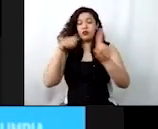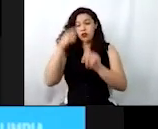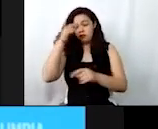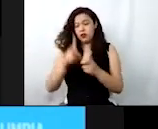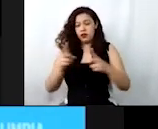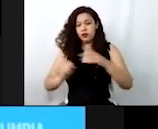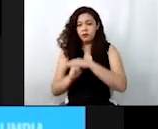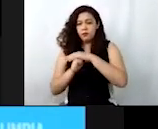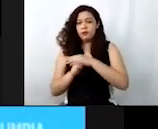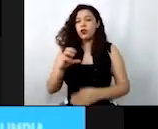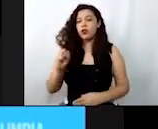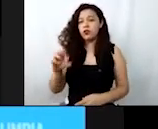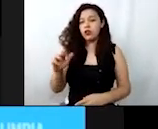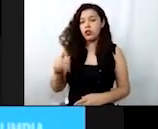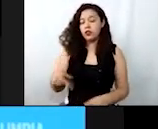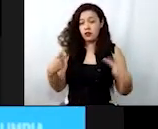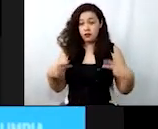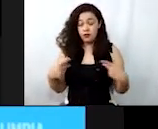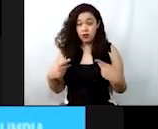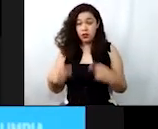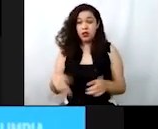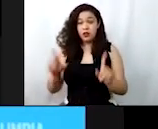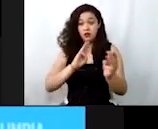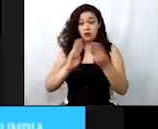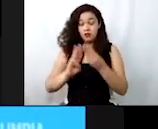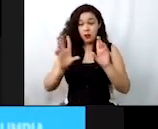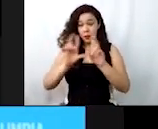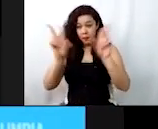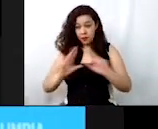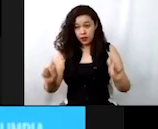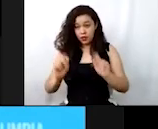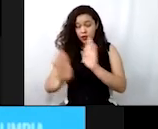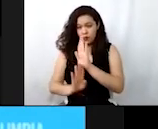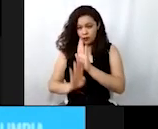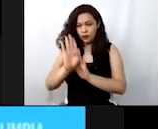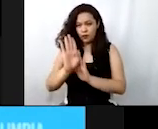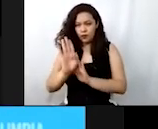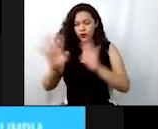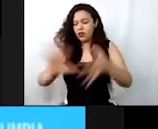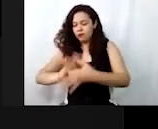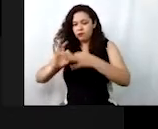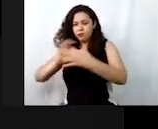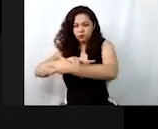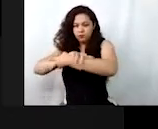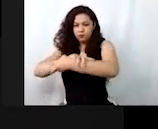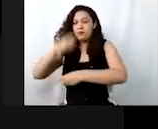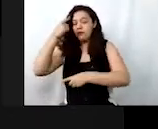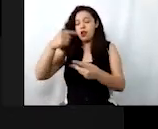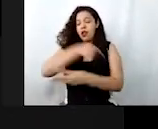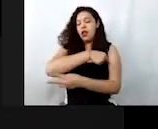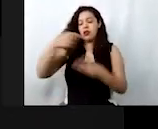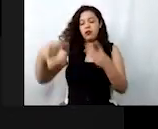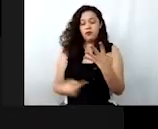Sostenible, enfocados en las personas, el planeta, la paz, la prosperidad y las alianzas, a fin de alcanzar 3